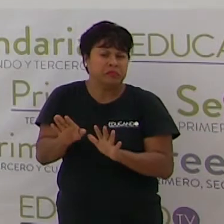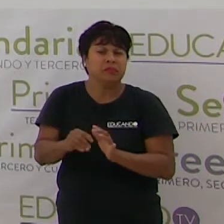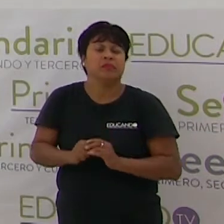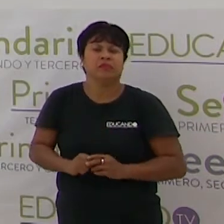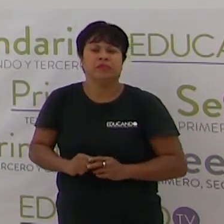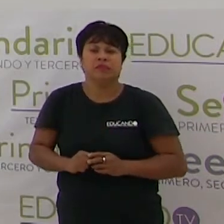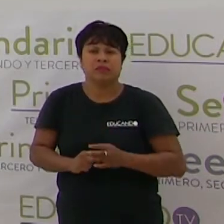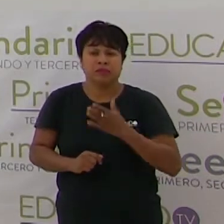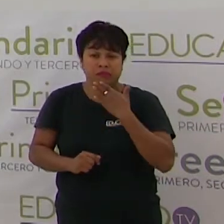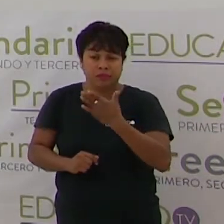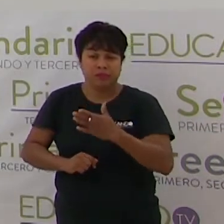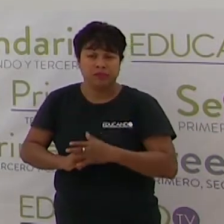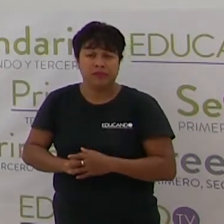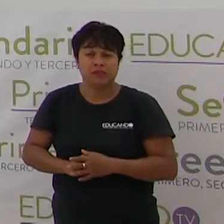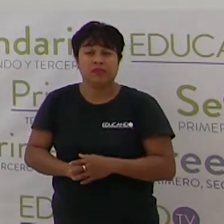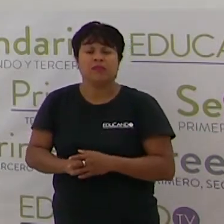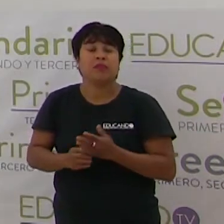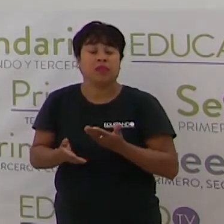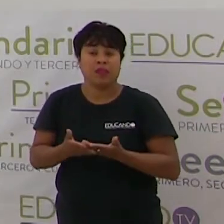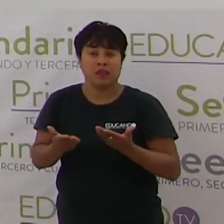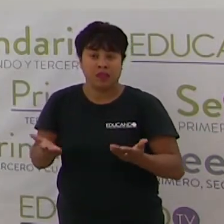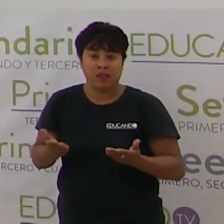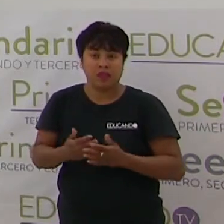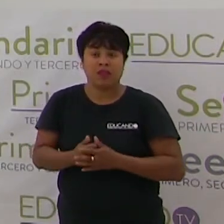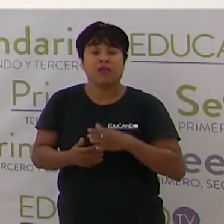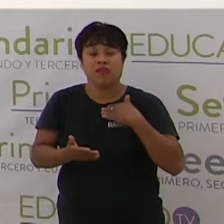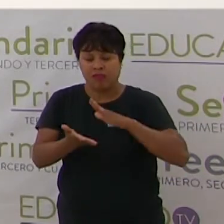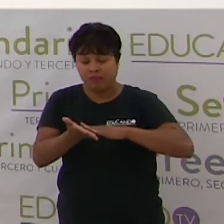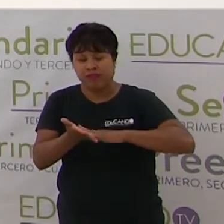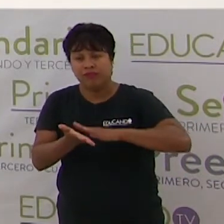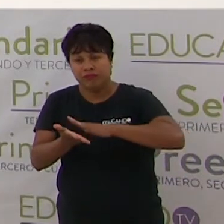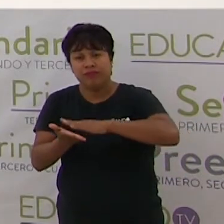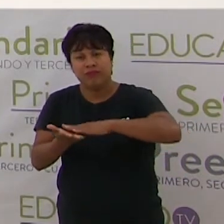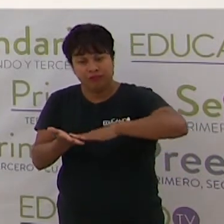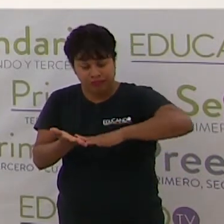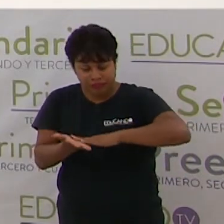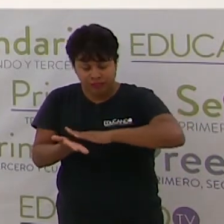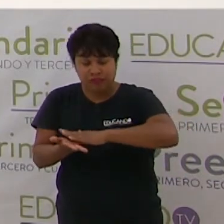Bien. Y ahora le empiezo a